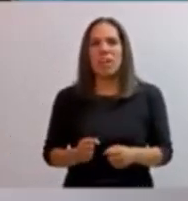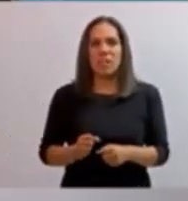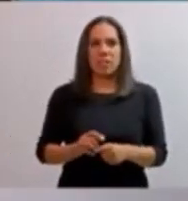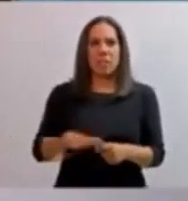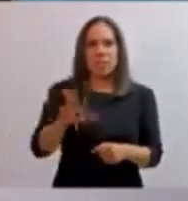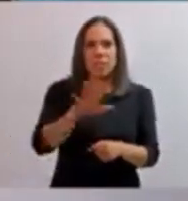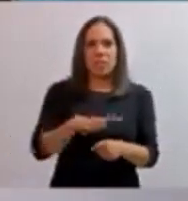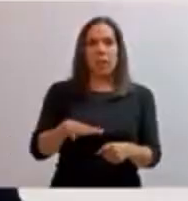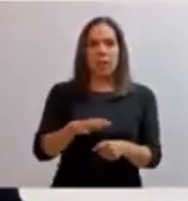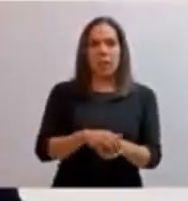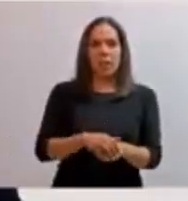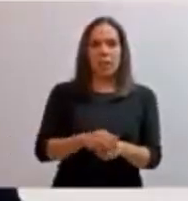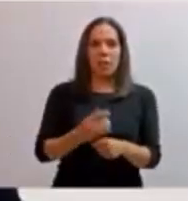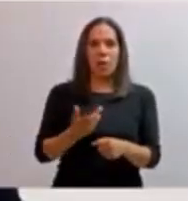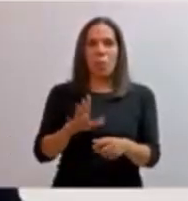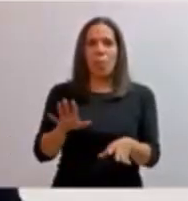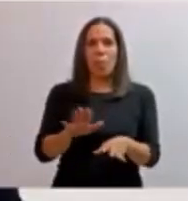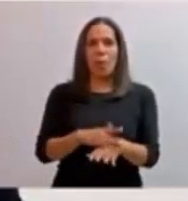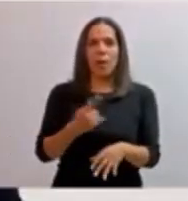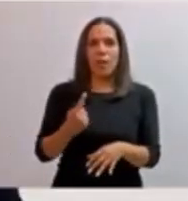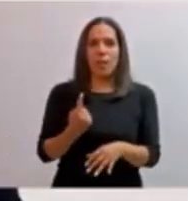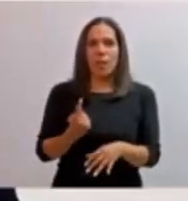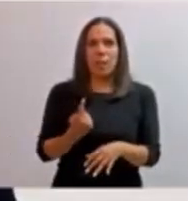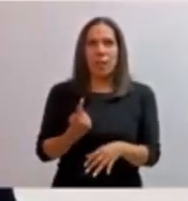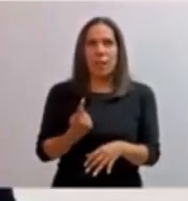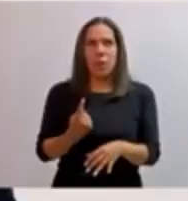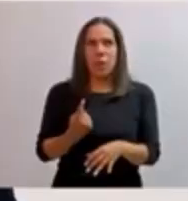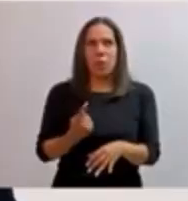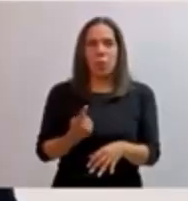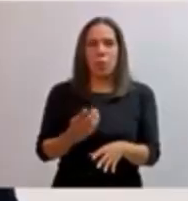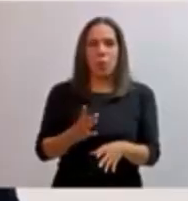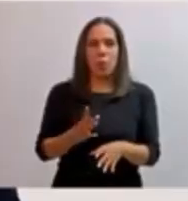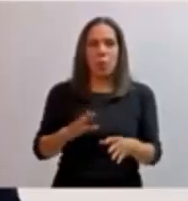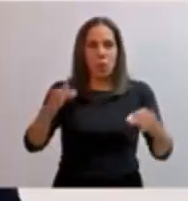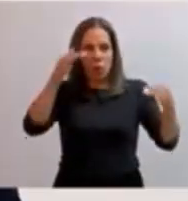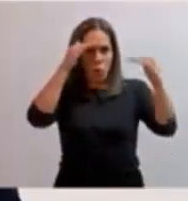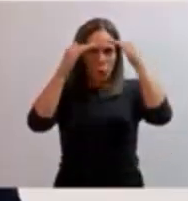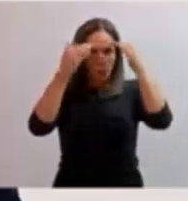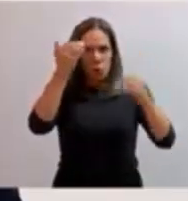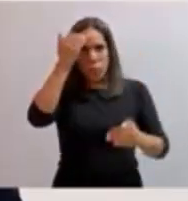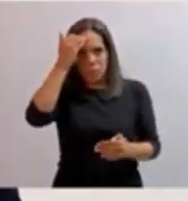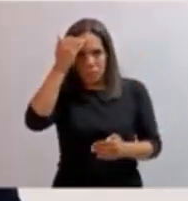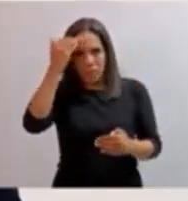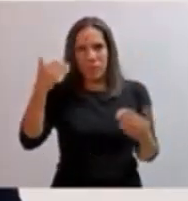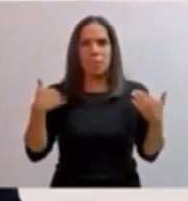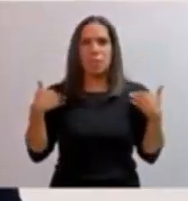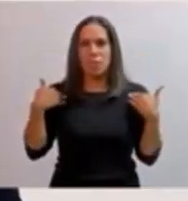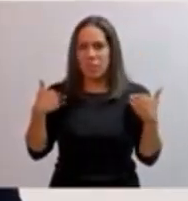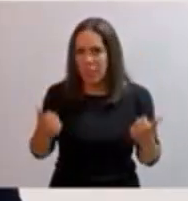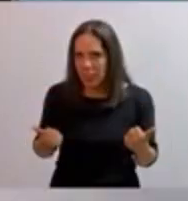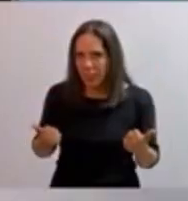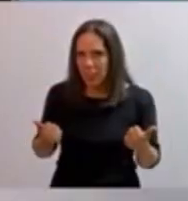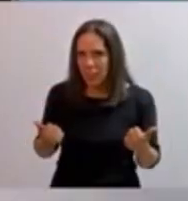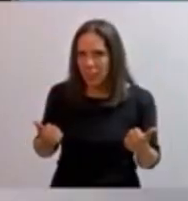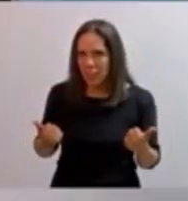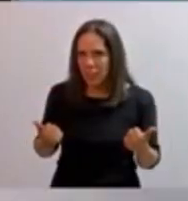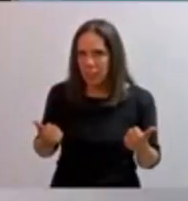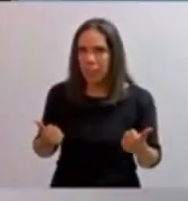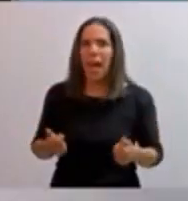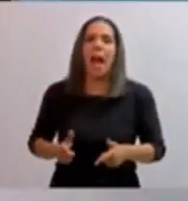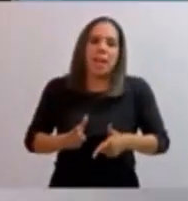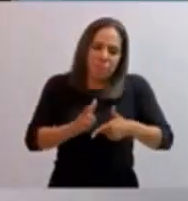preocupaciones, sobre todo intereses comunes, pero también sus saberes. Esto es a través de esa interacción